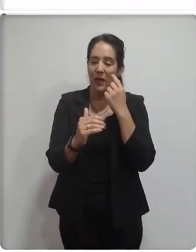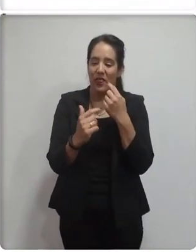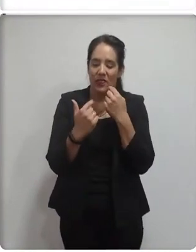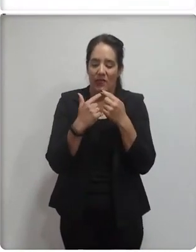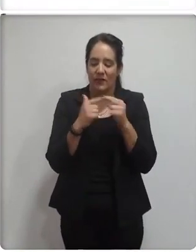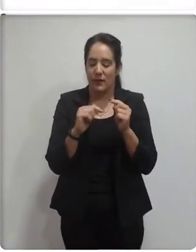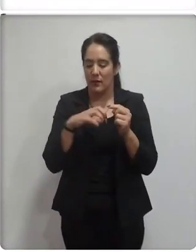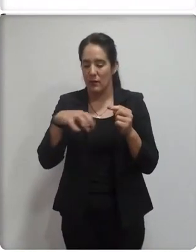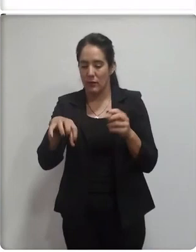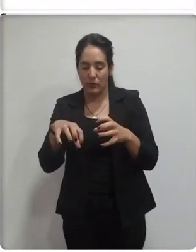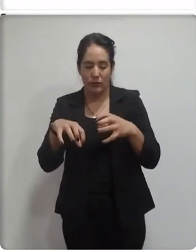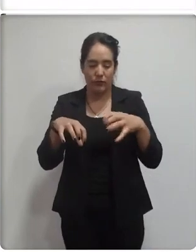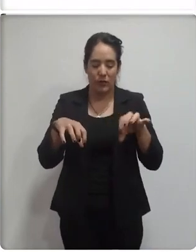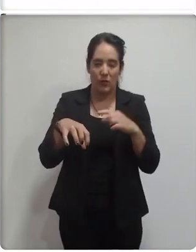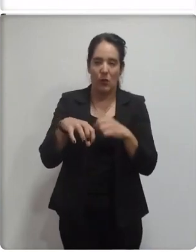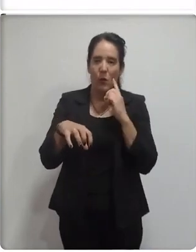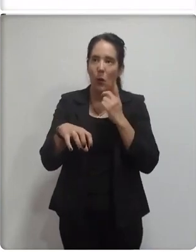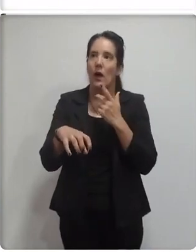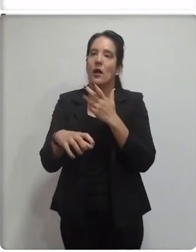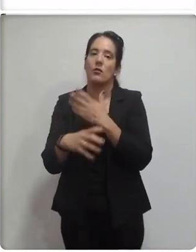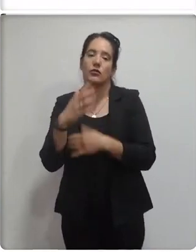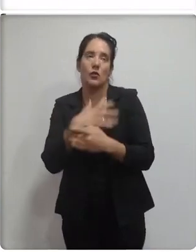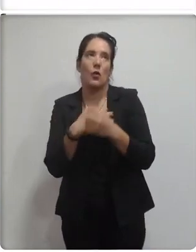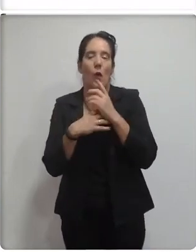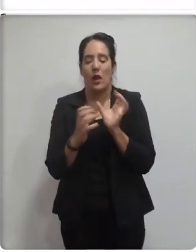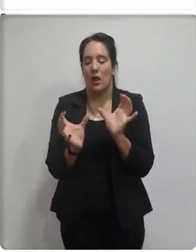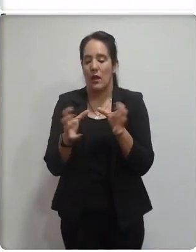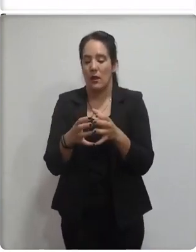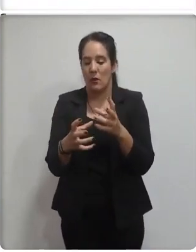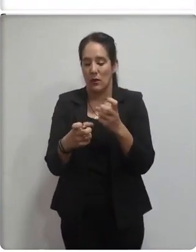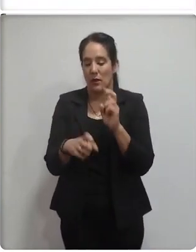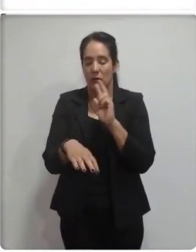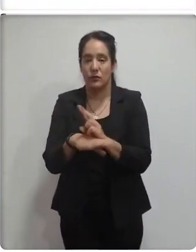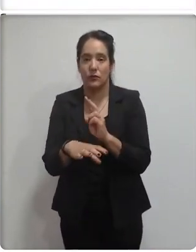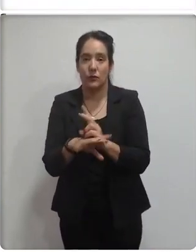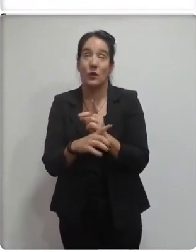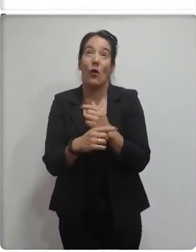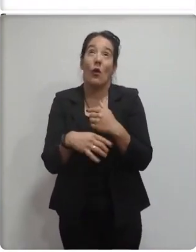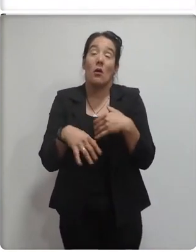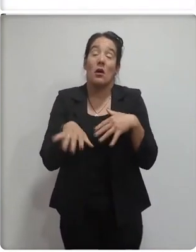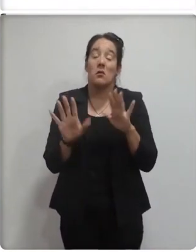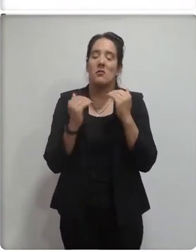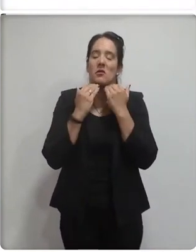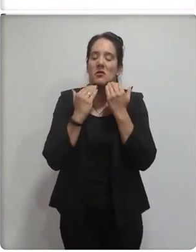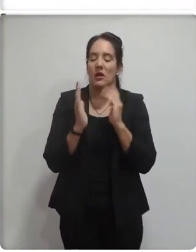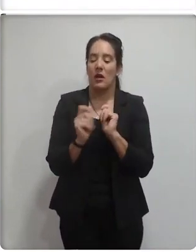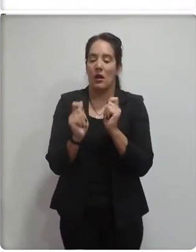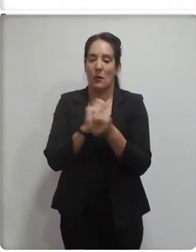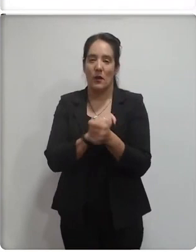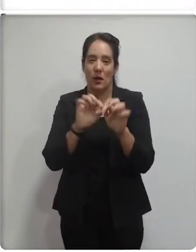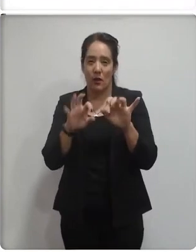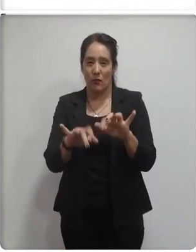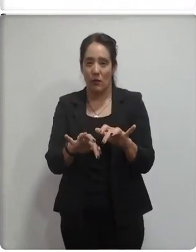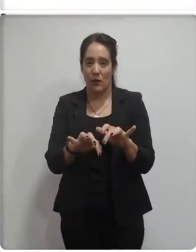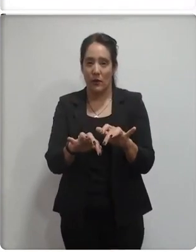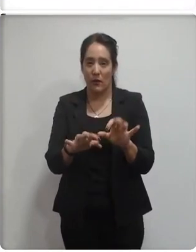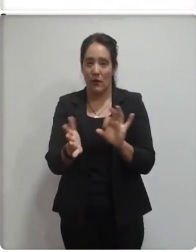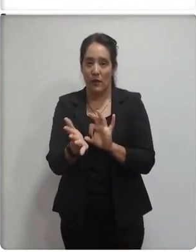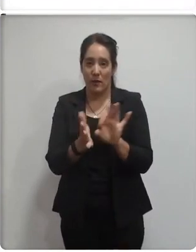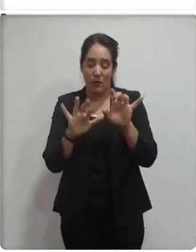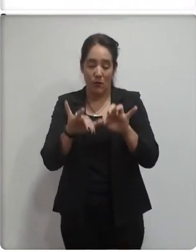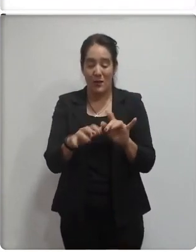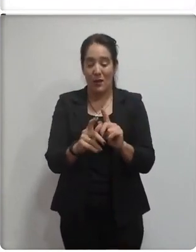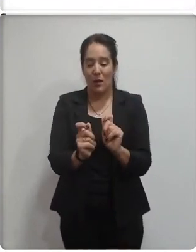qué patologías, malformaciones atendemos por equipo, capaz que tendremos que diseñar el sistema informático, digo, hacer